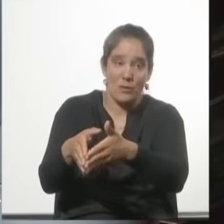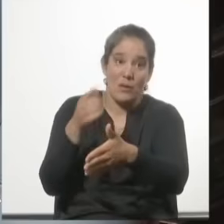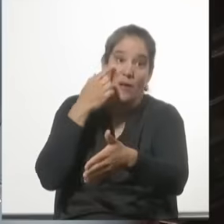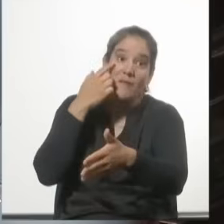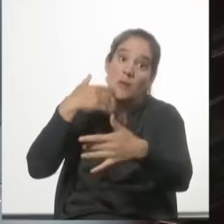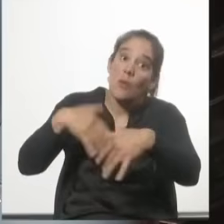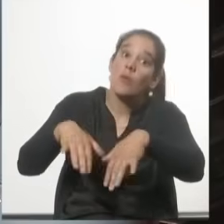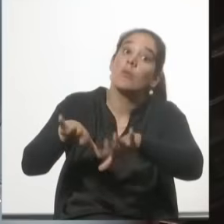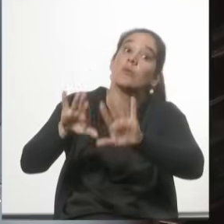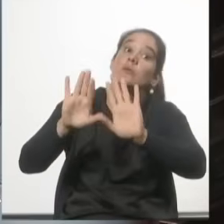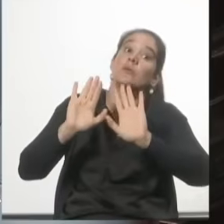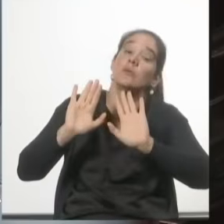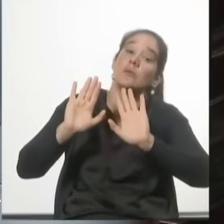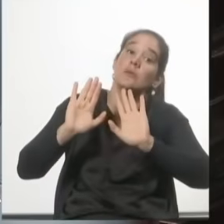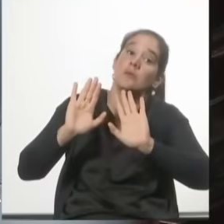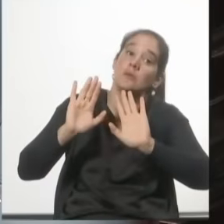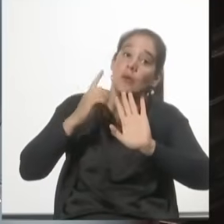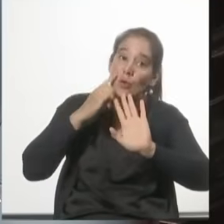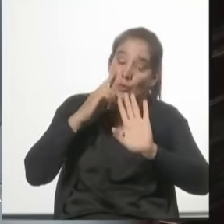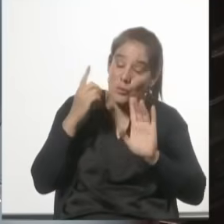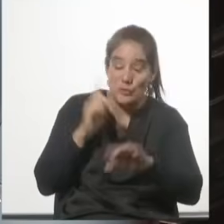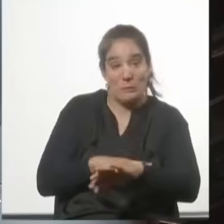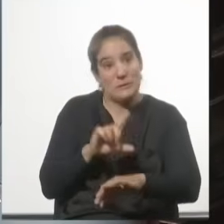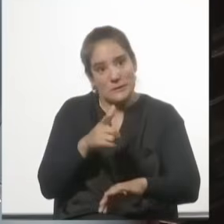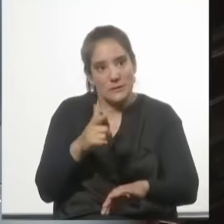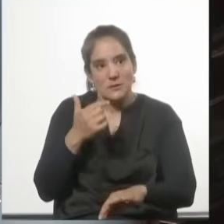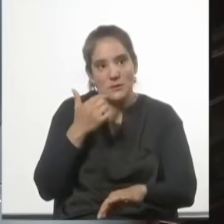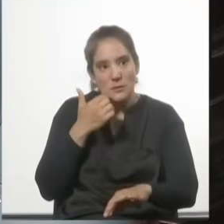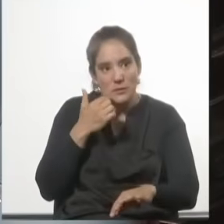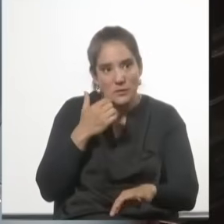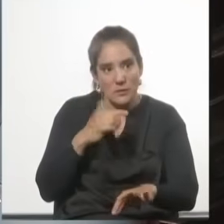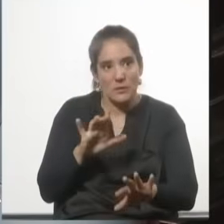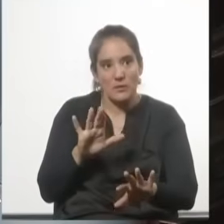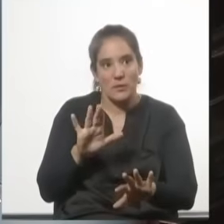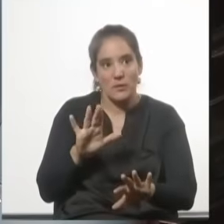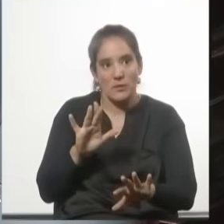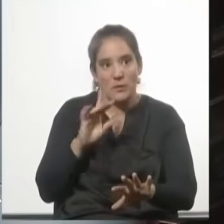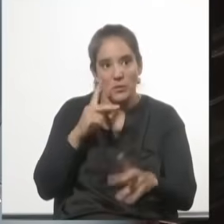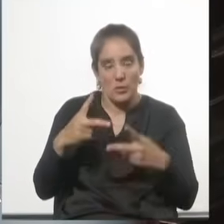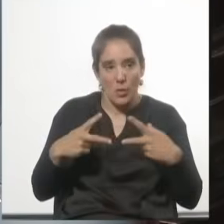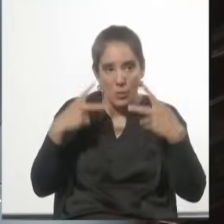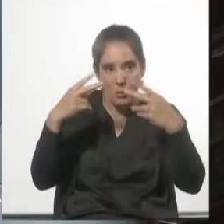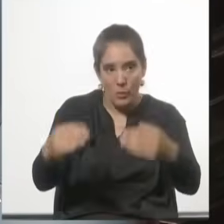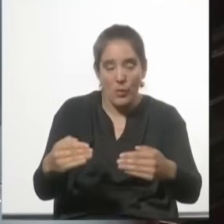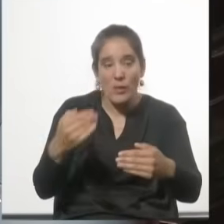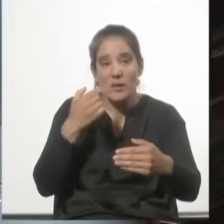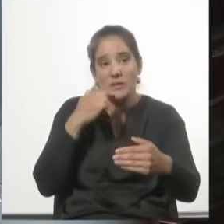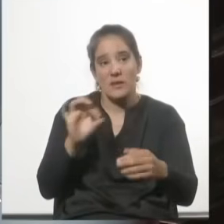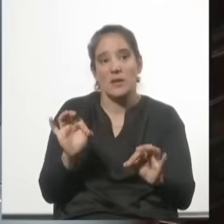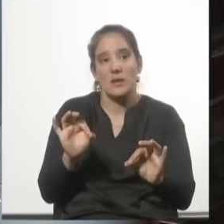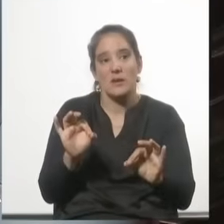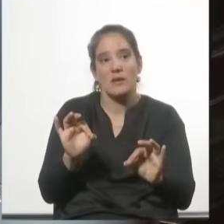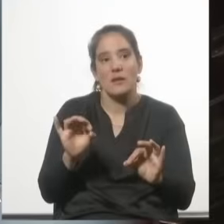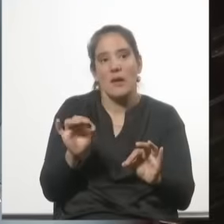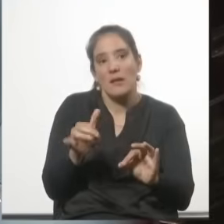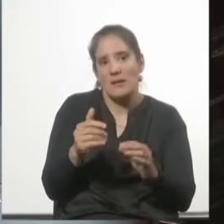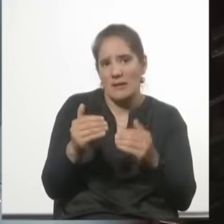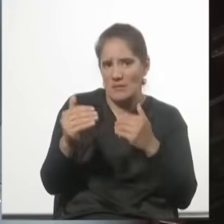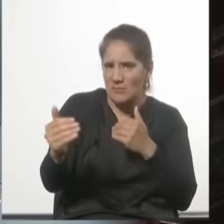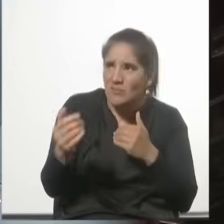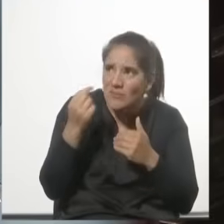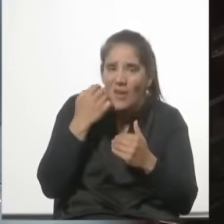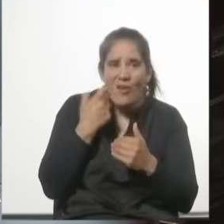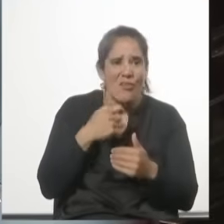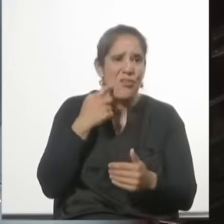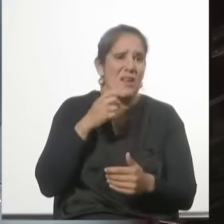veremos luego, dudo que nos dé el tiempo, pero si están dispuestos a darnos una prórroga, con todo gusto lo vamos a decir, dista mucho de ese